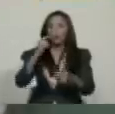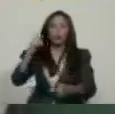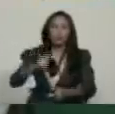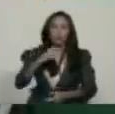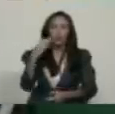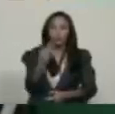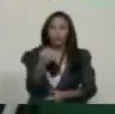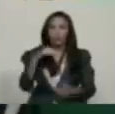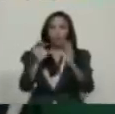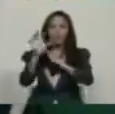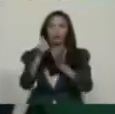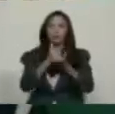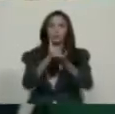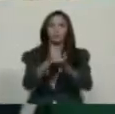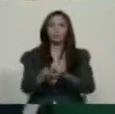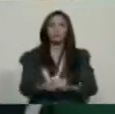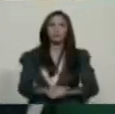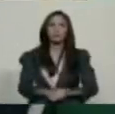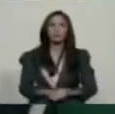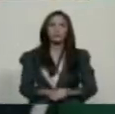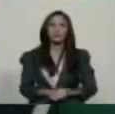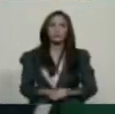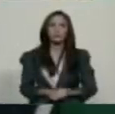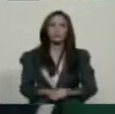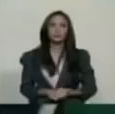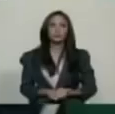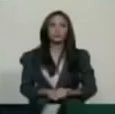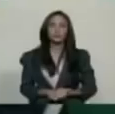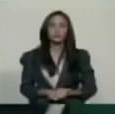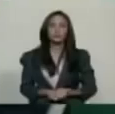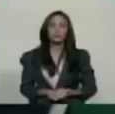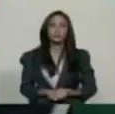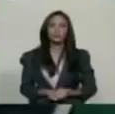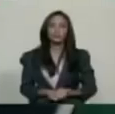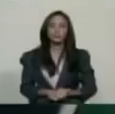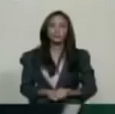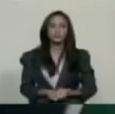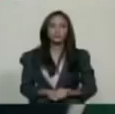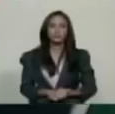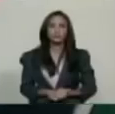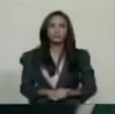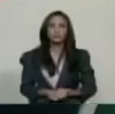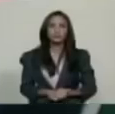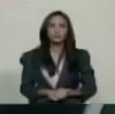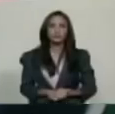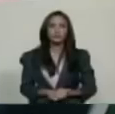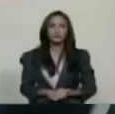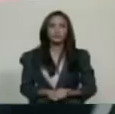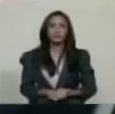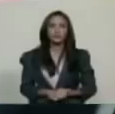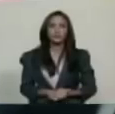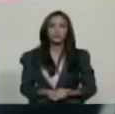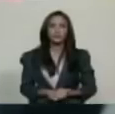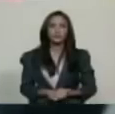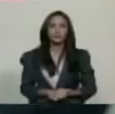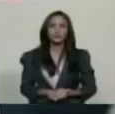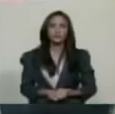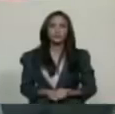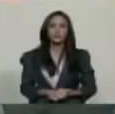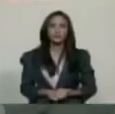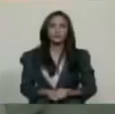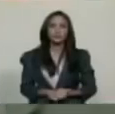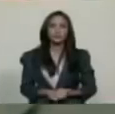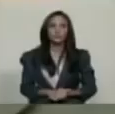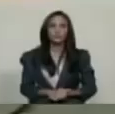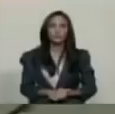La quinta línea del programa de recuperación económica, crecimiento y prosperidad, la línea